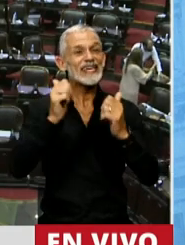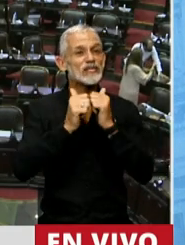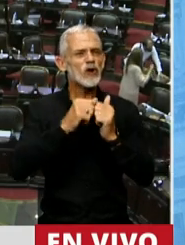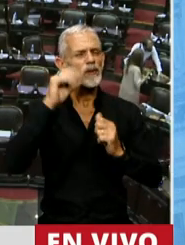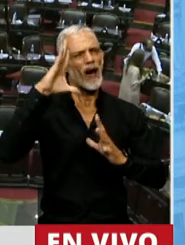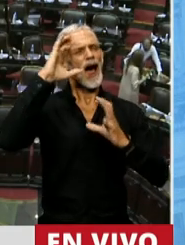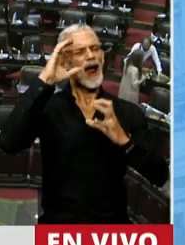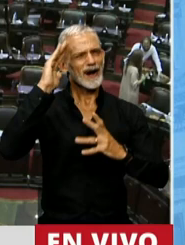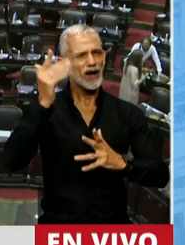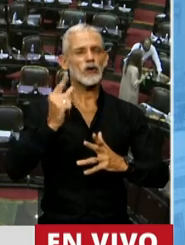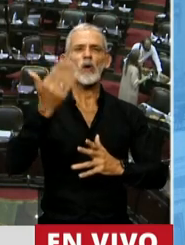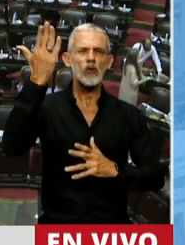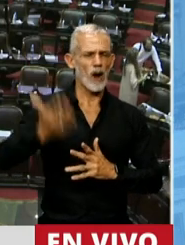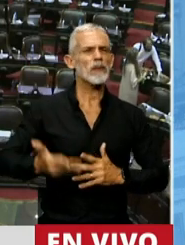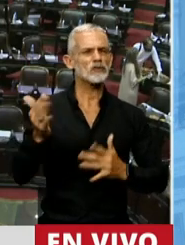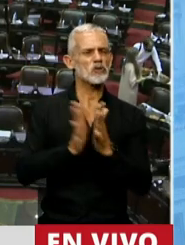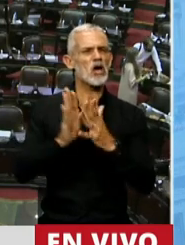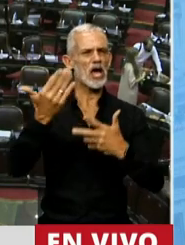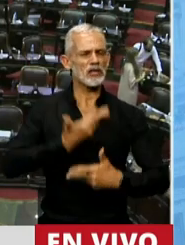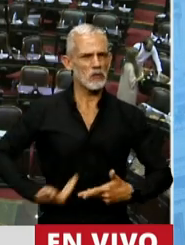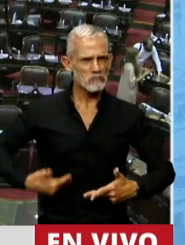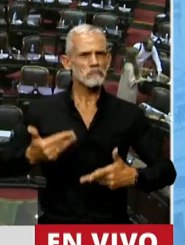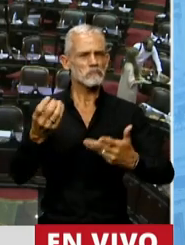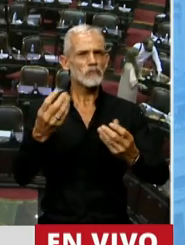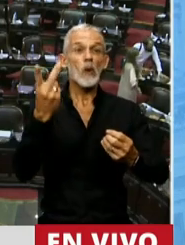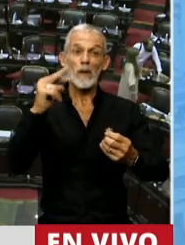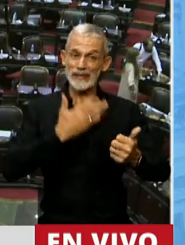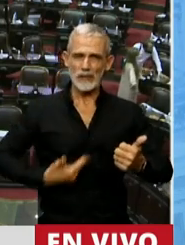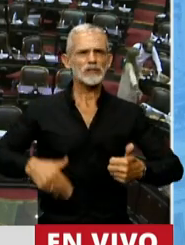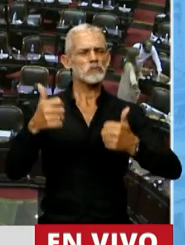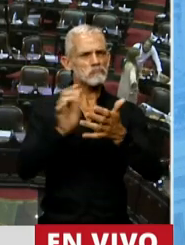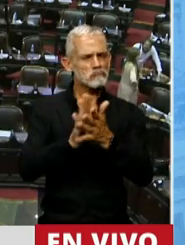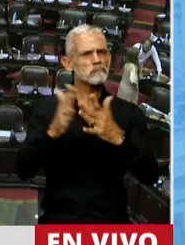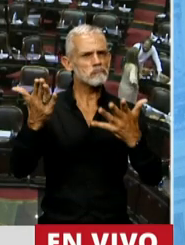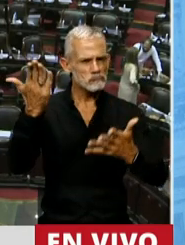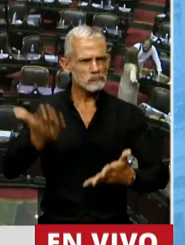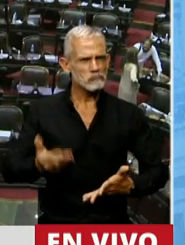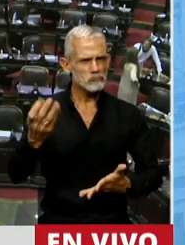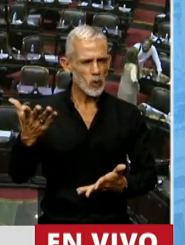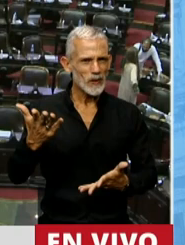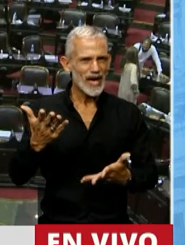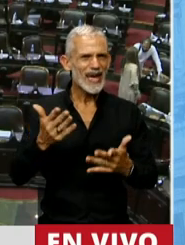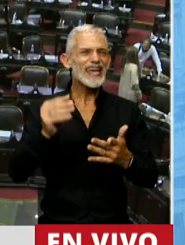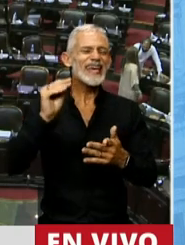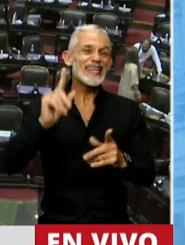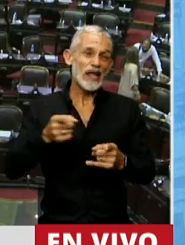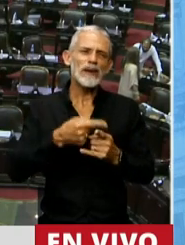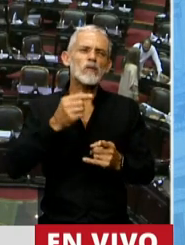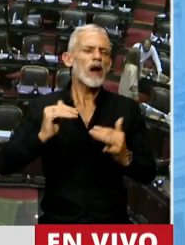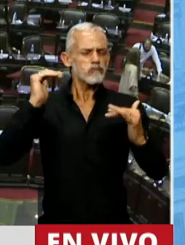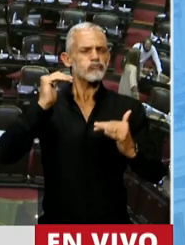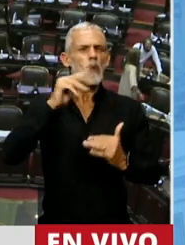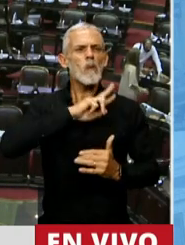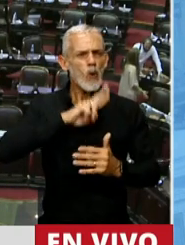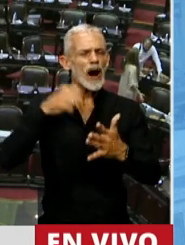recordar como una gran presidenta, como una gran vicepresidenta, por sobre todas las cosas, como una gran mujer